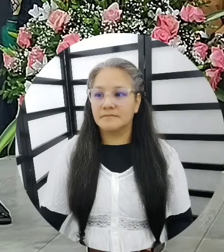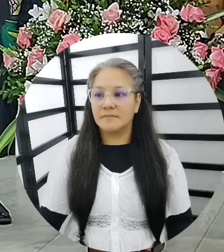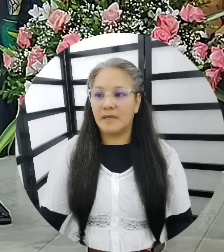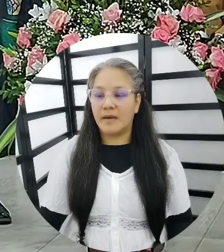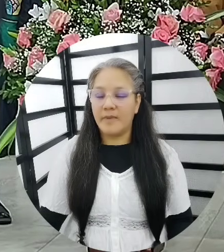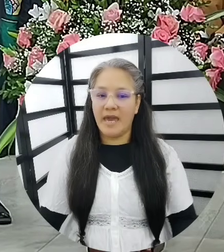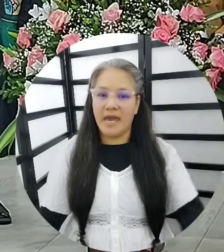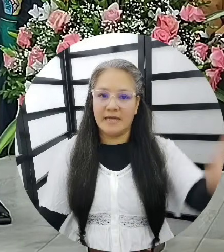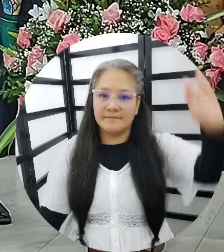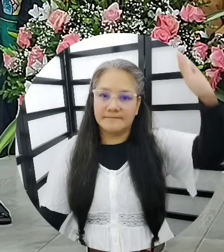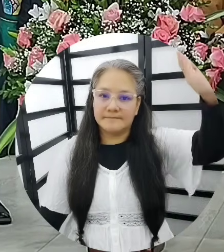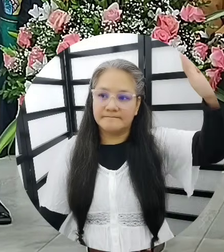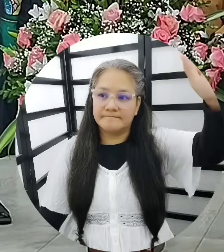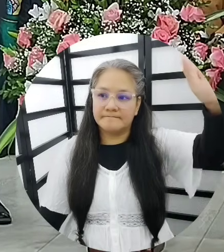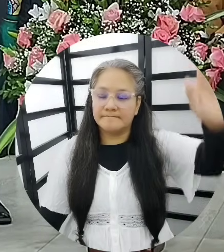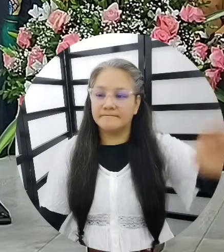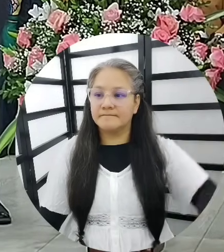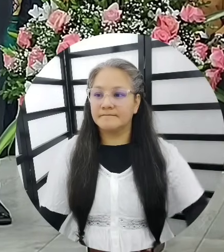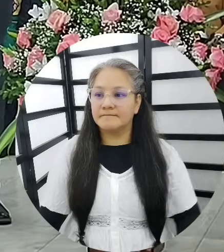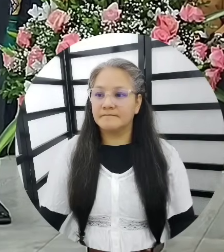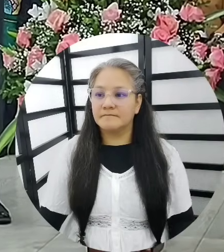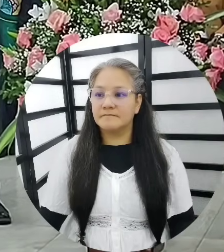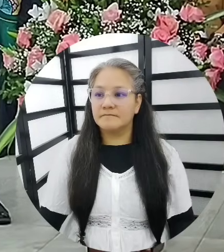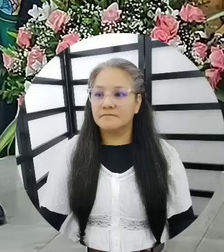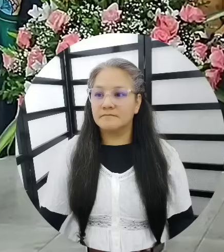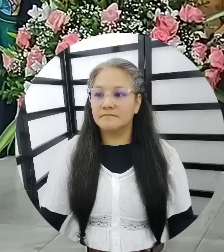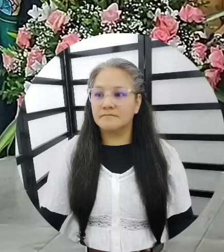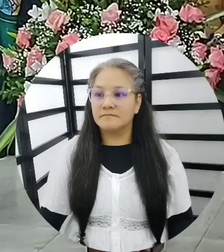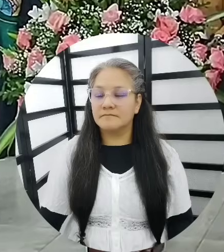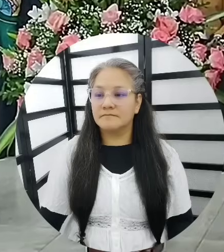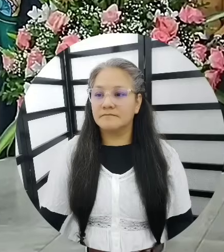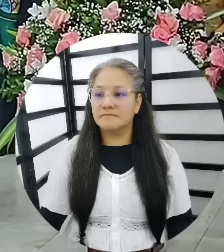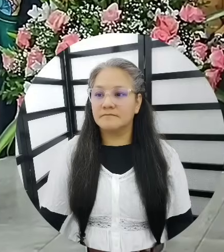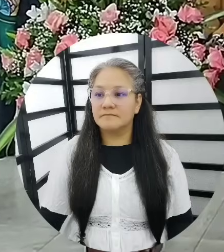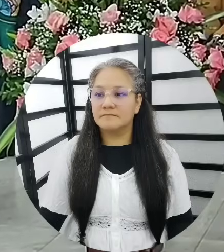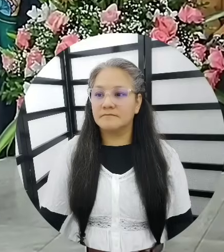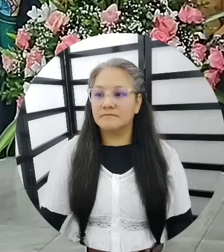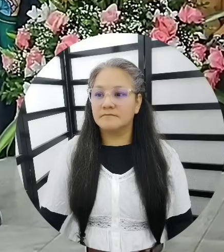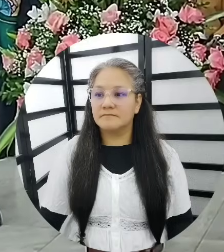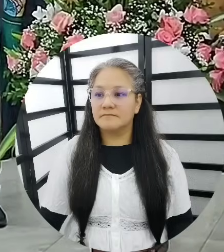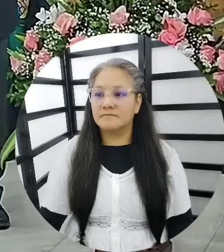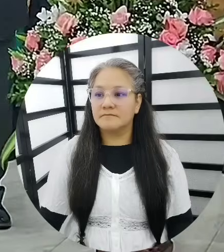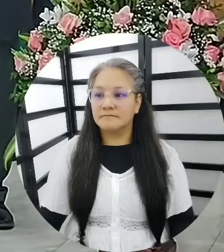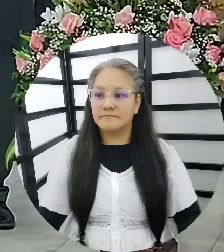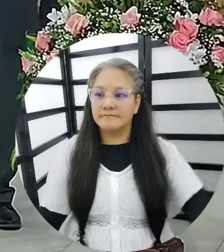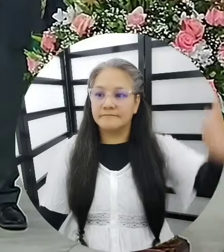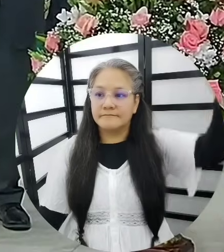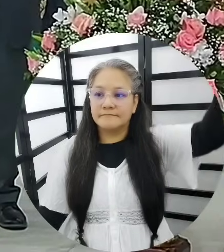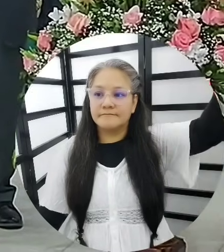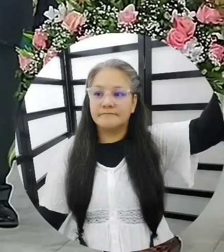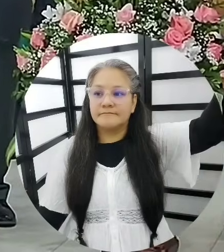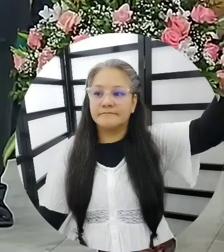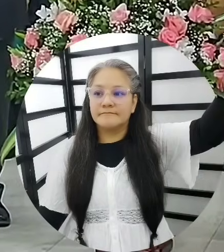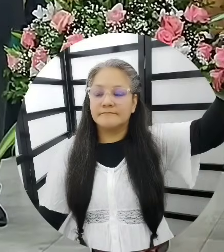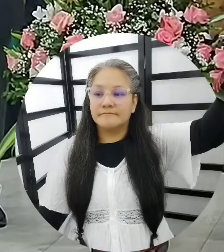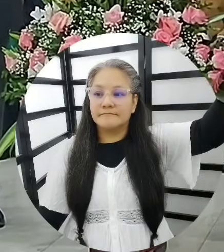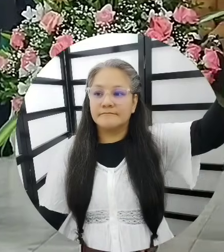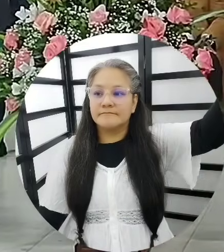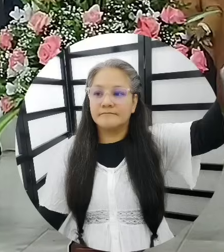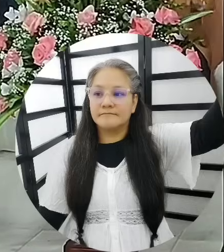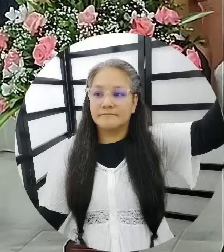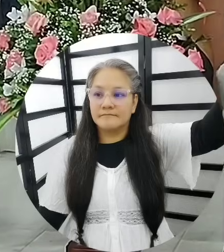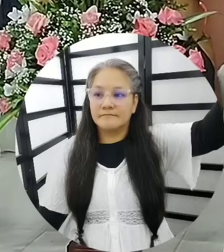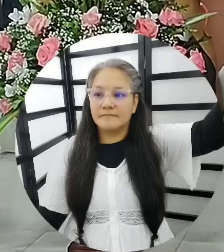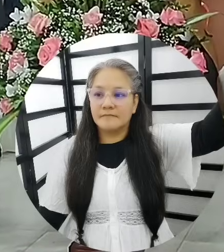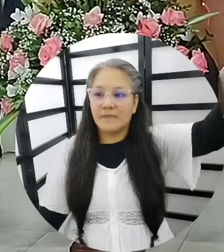hay cobertura de Dios. Y usted podrá decir, ay, pero es que las almas se salvan. No se salvan por Él, se salvan porque